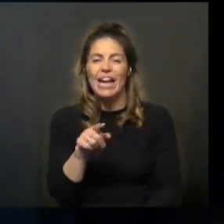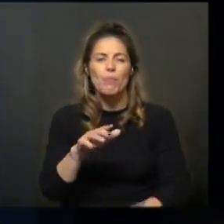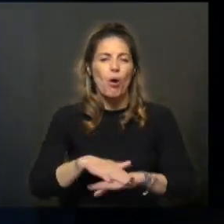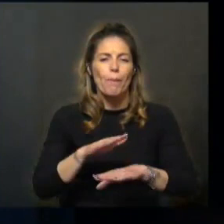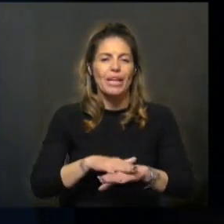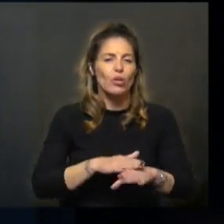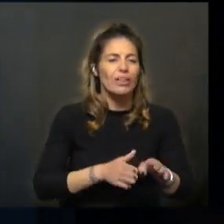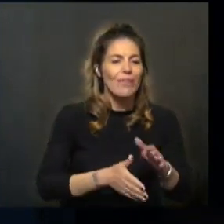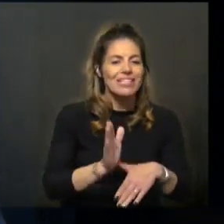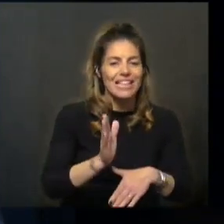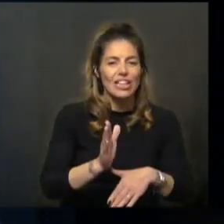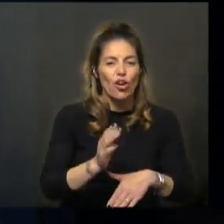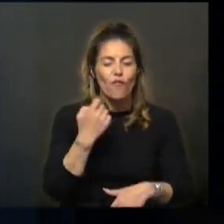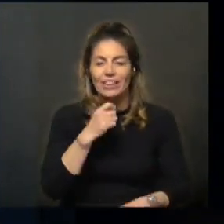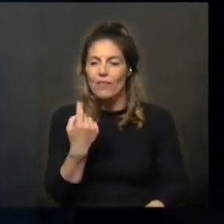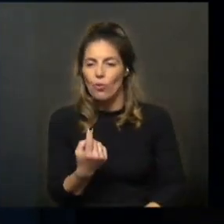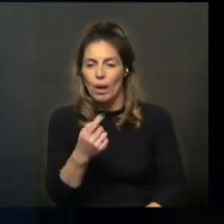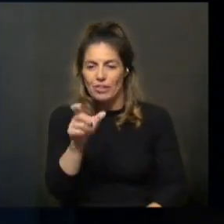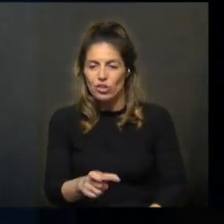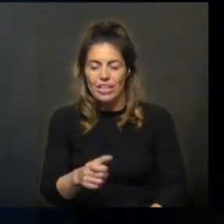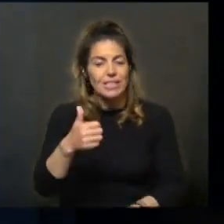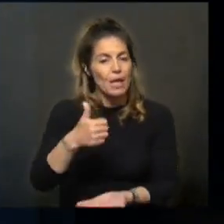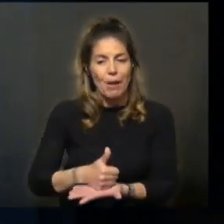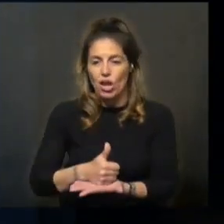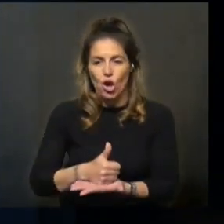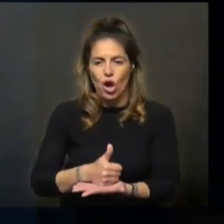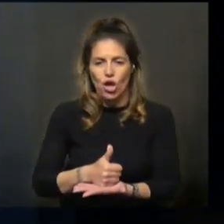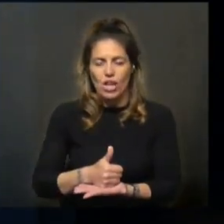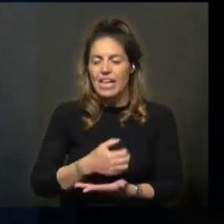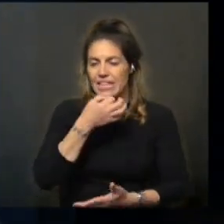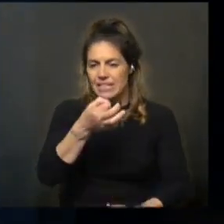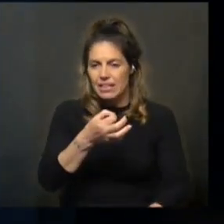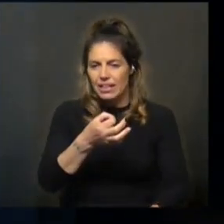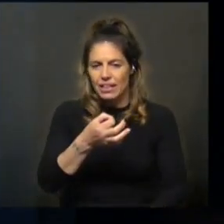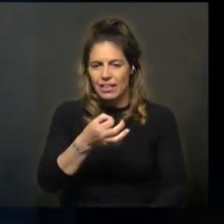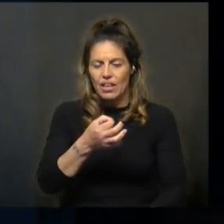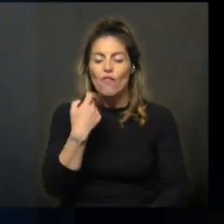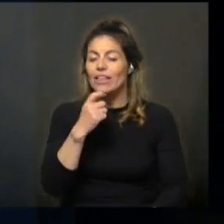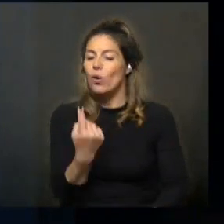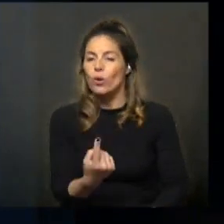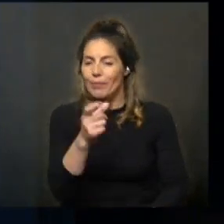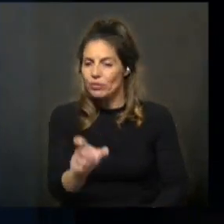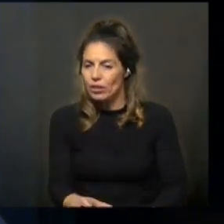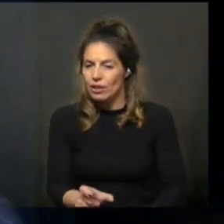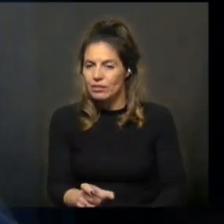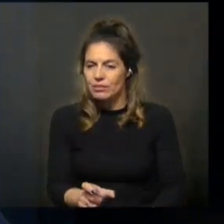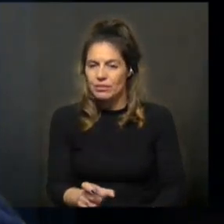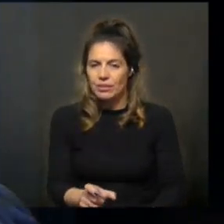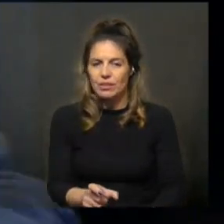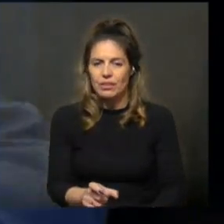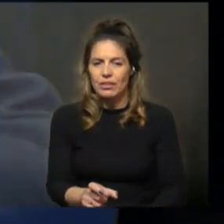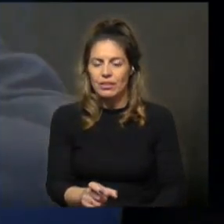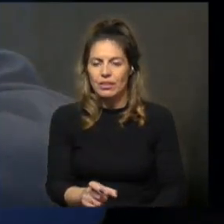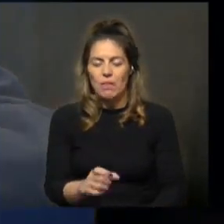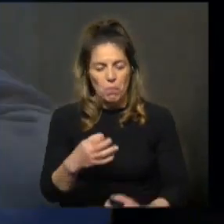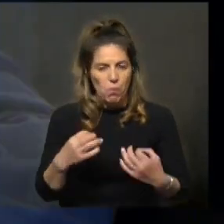sendo faltaba alguien y este pararse ante Quien fuera decirle falta uno Este es un muy buen